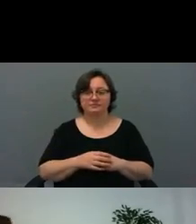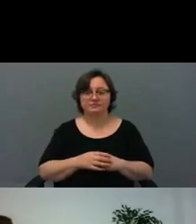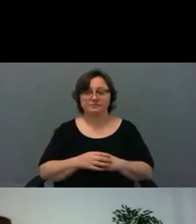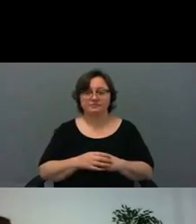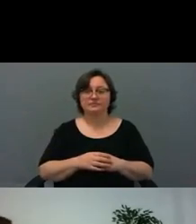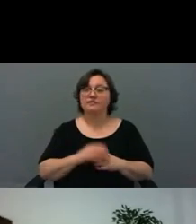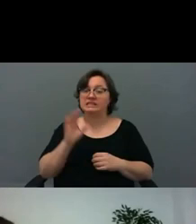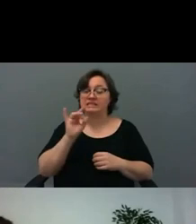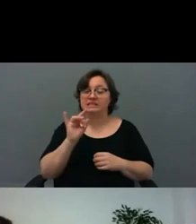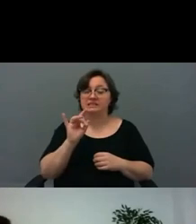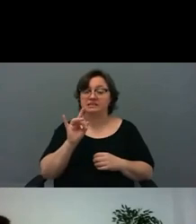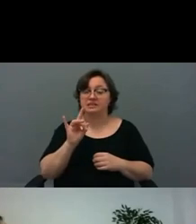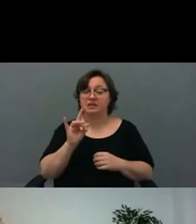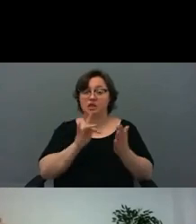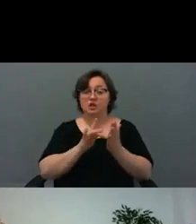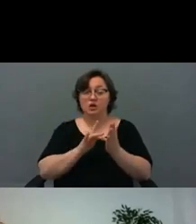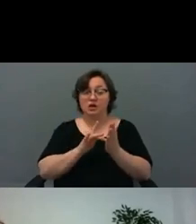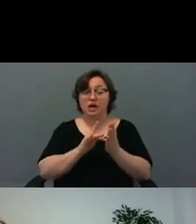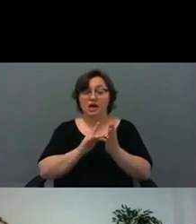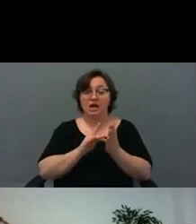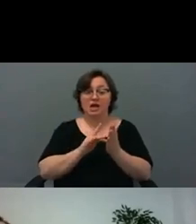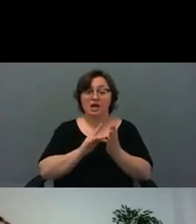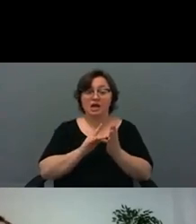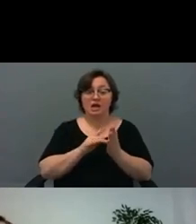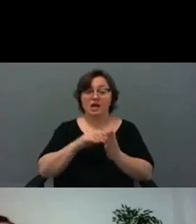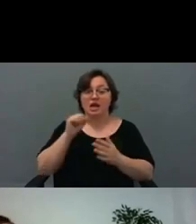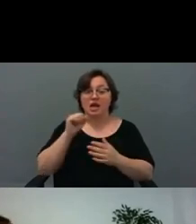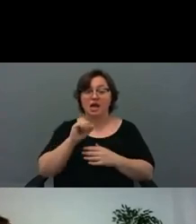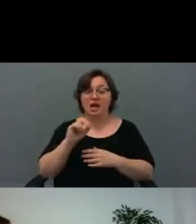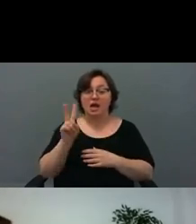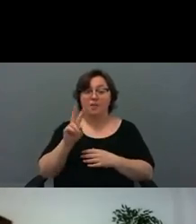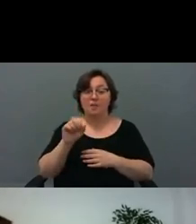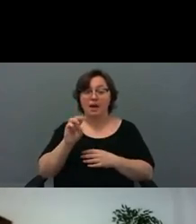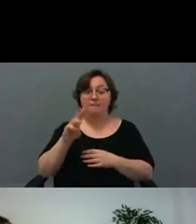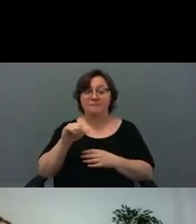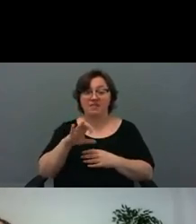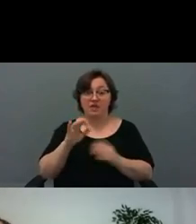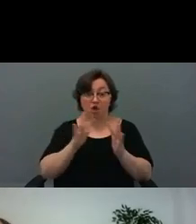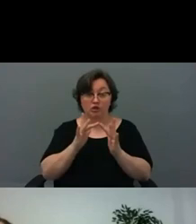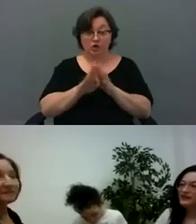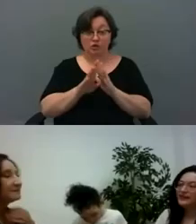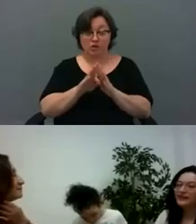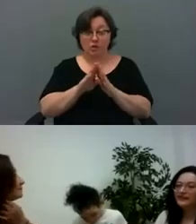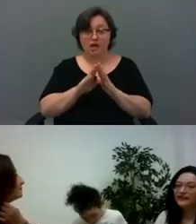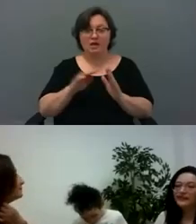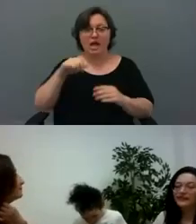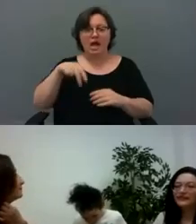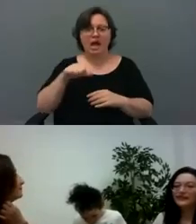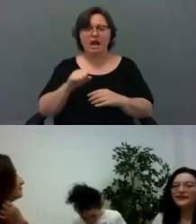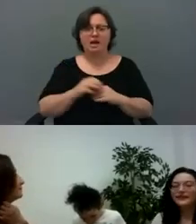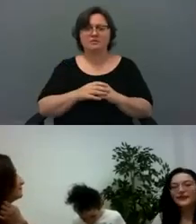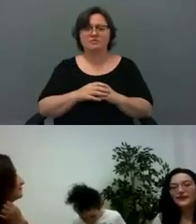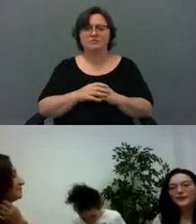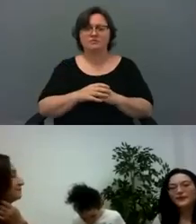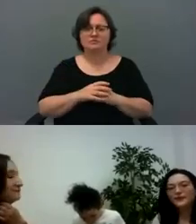Sí, desde Abapace, no sé si seguís conectados. Sí, Ana